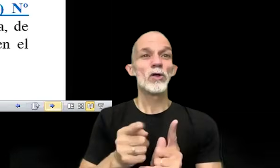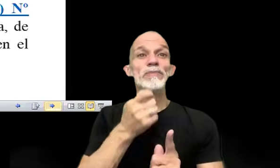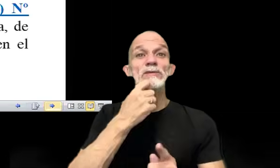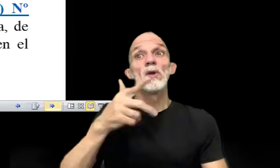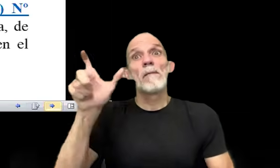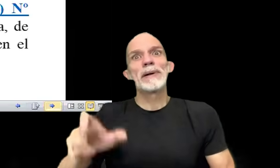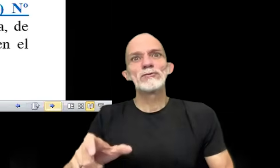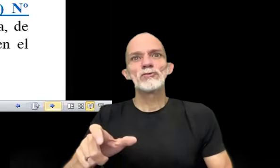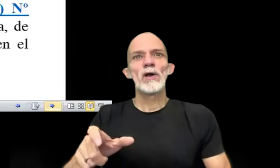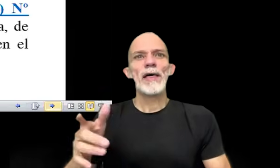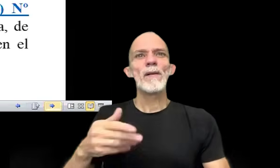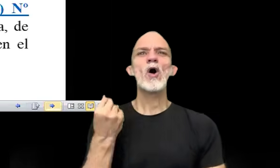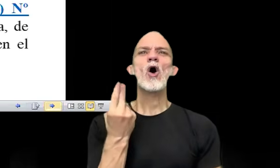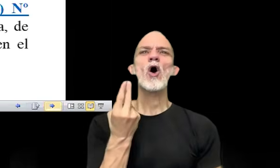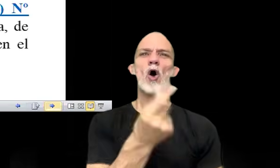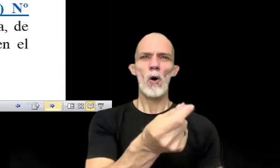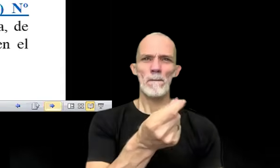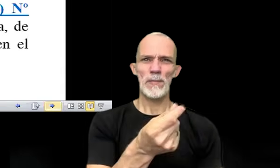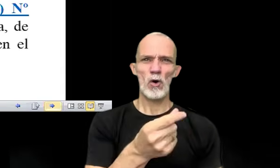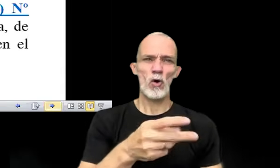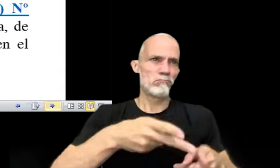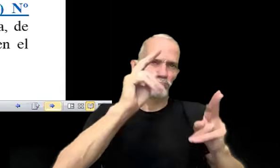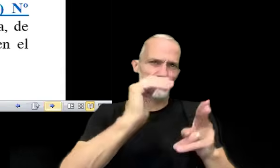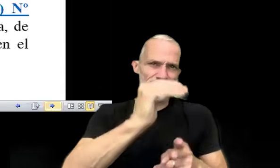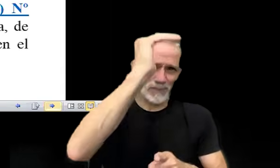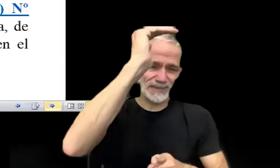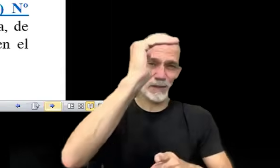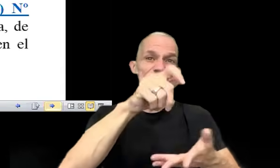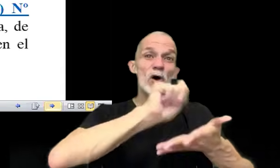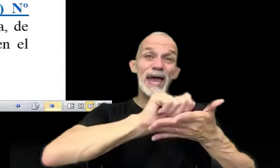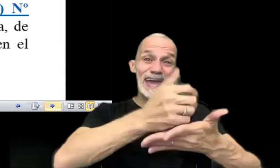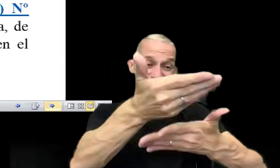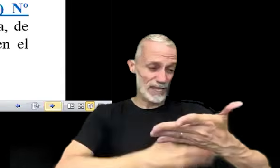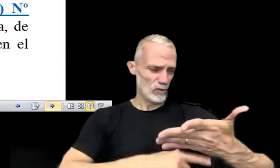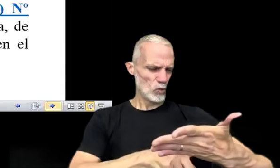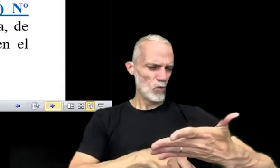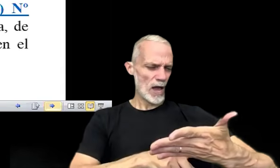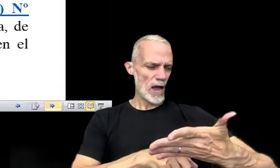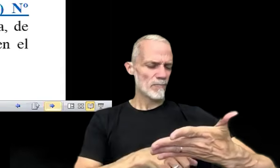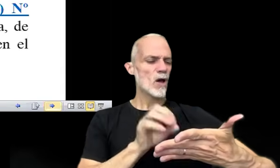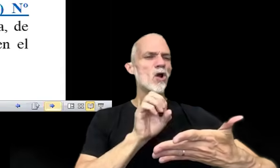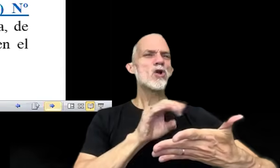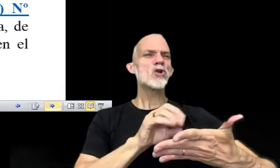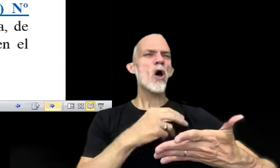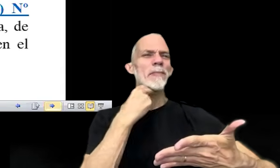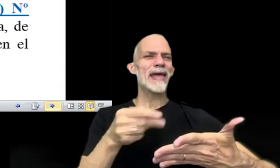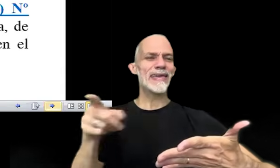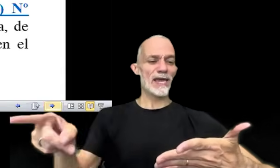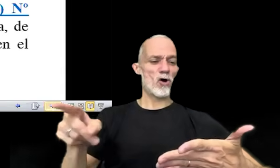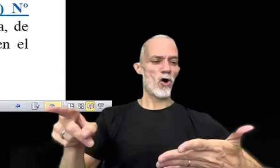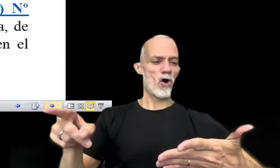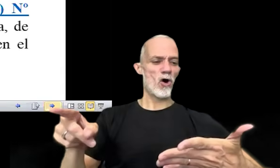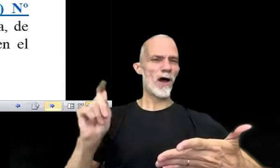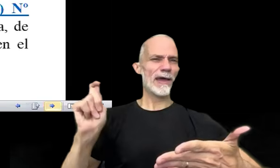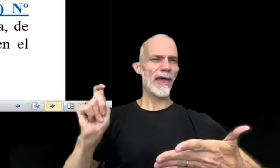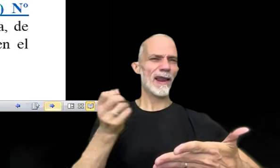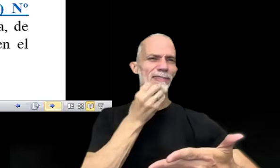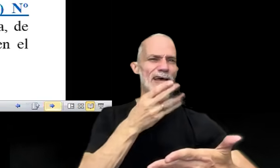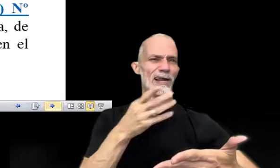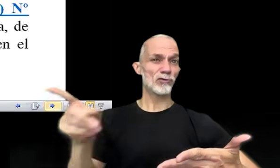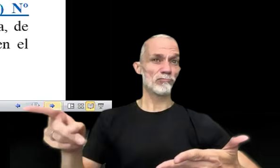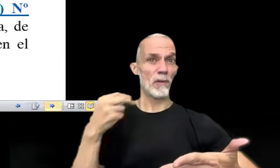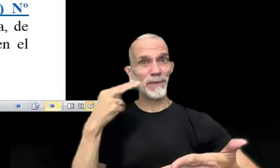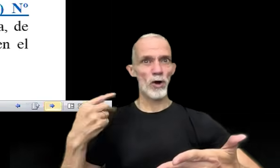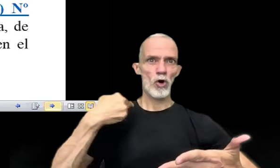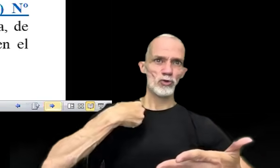si un contribuyente realiza la compra de un inmueble y en la escritura la pone a nombre de su hijo, ¿a quién le corresponde